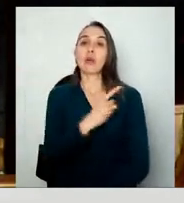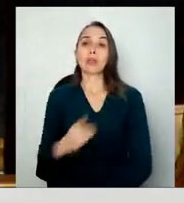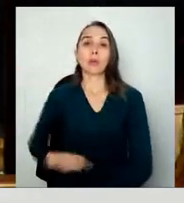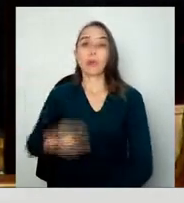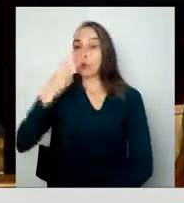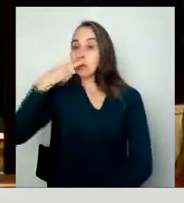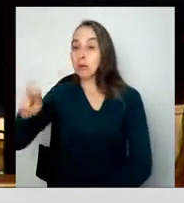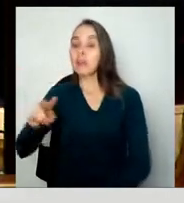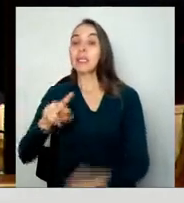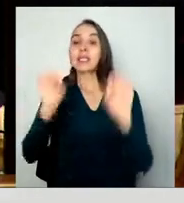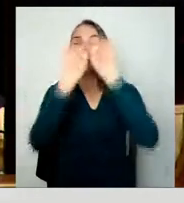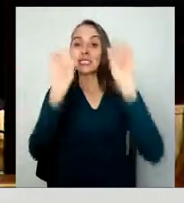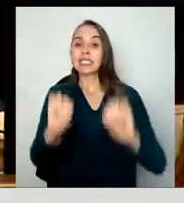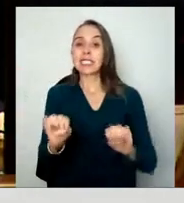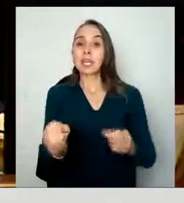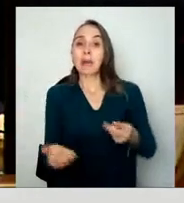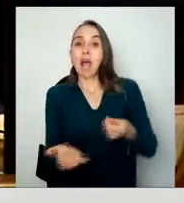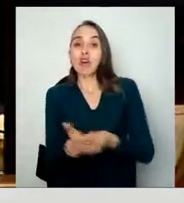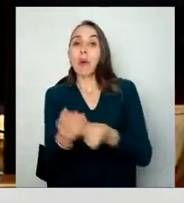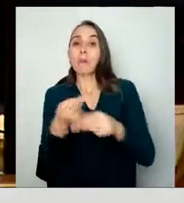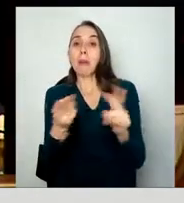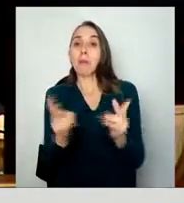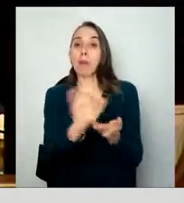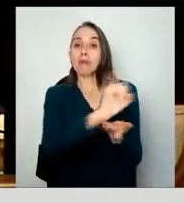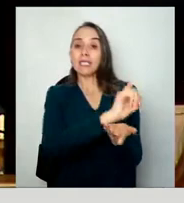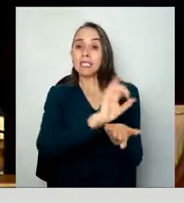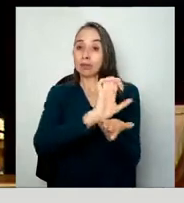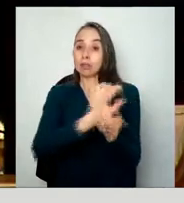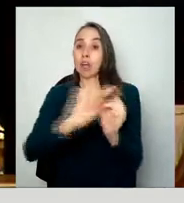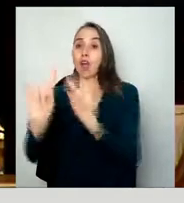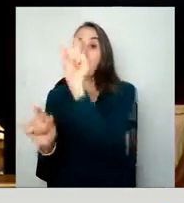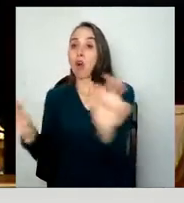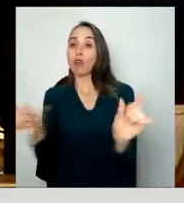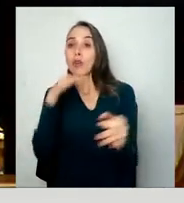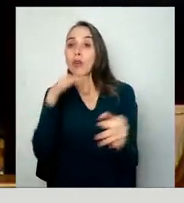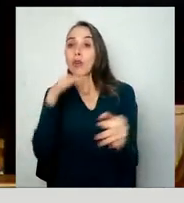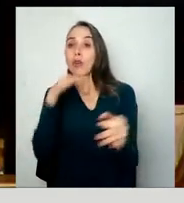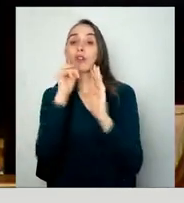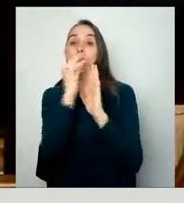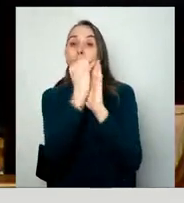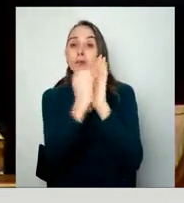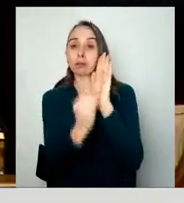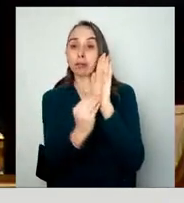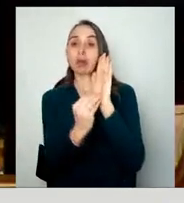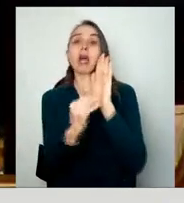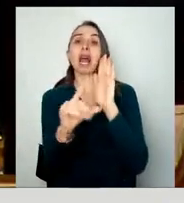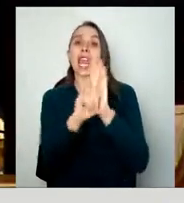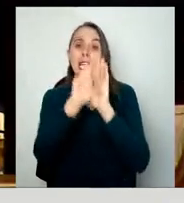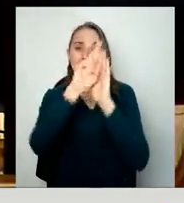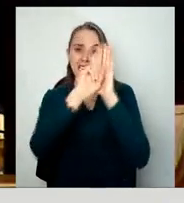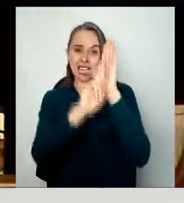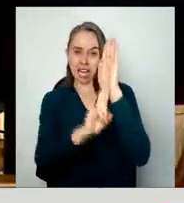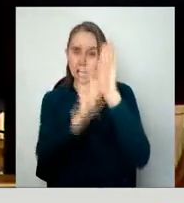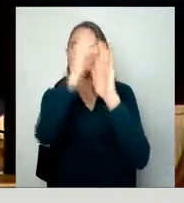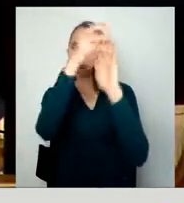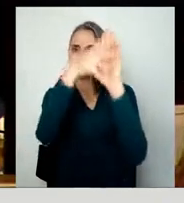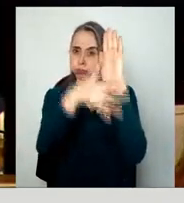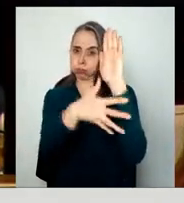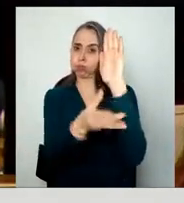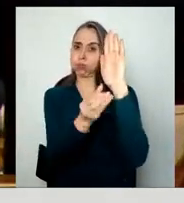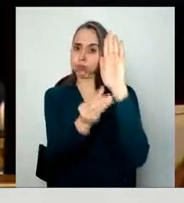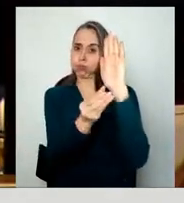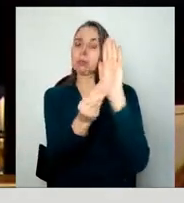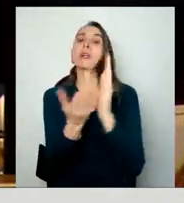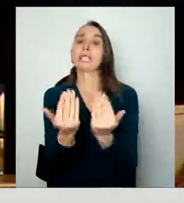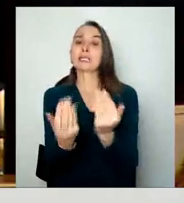compras públicas como han dicho otros cuenta con una vasta regu pero sin duda es necesario modernizar